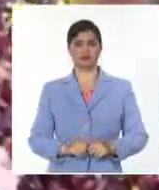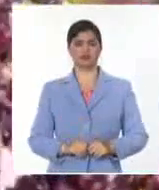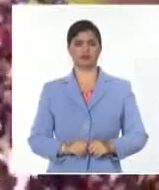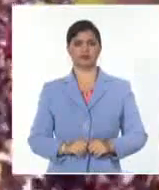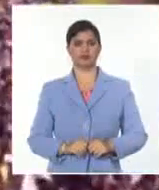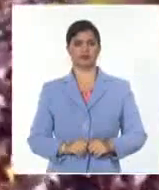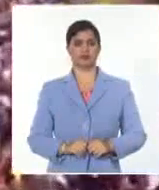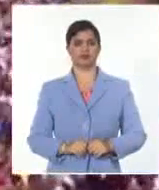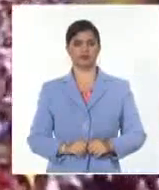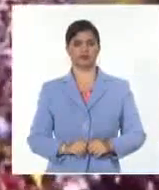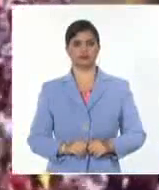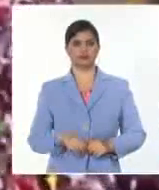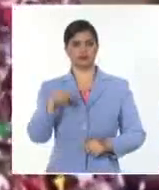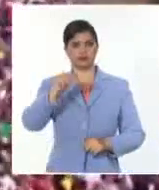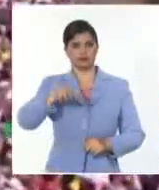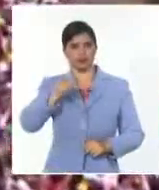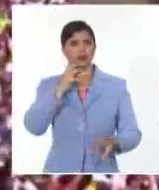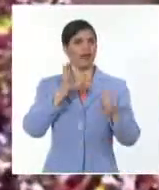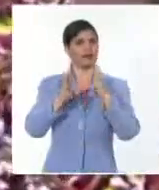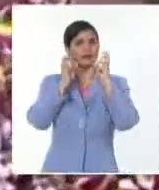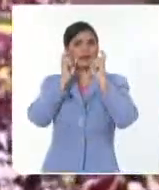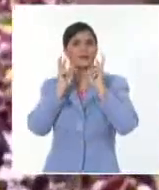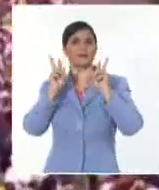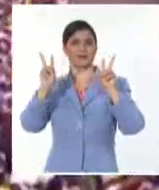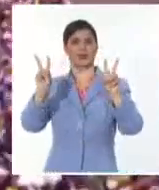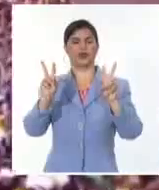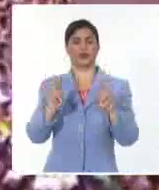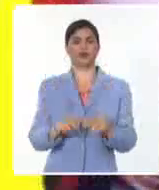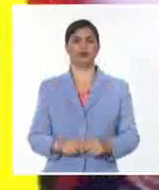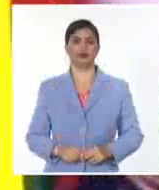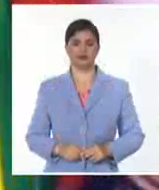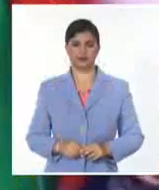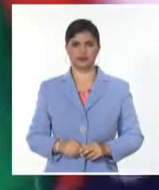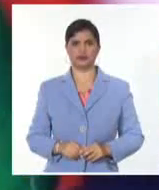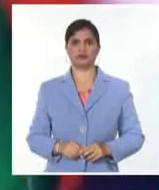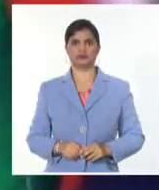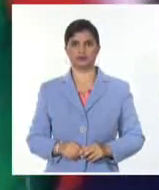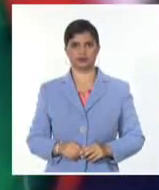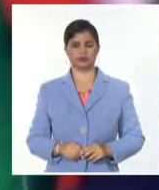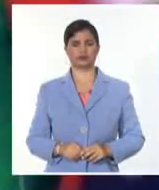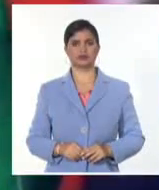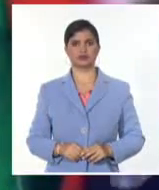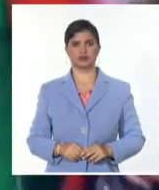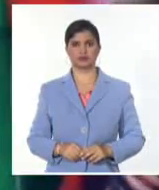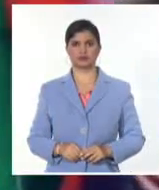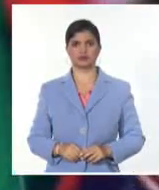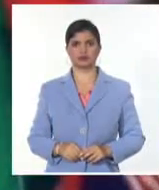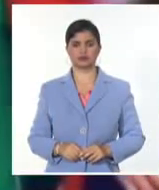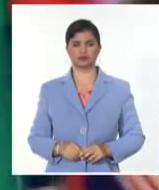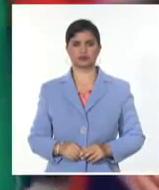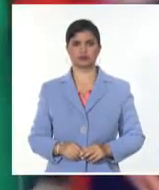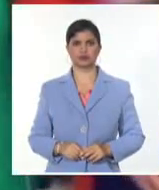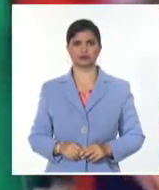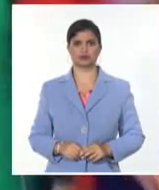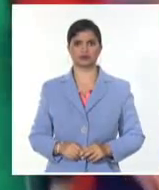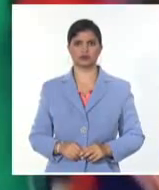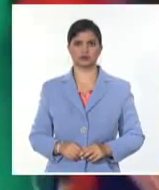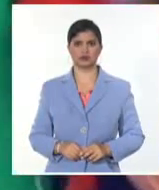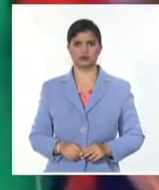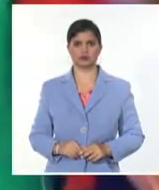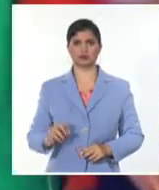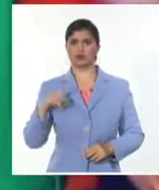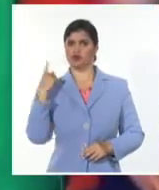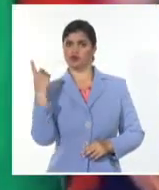¡Viva! ¡Viva! ¡Viva! Por tener un gobierno, por tener